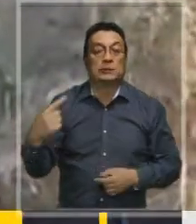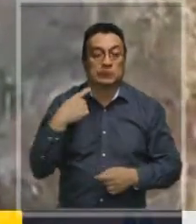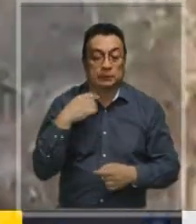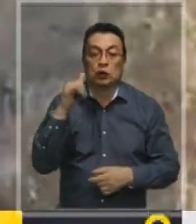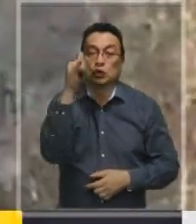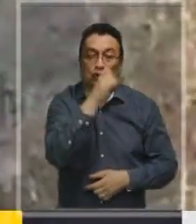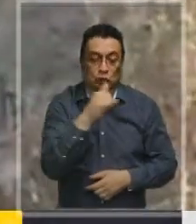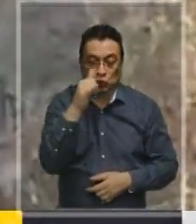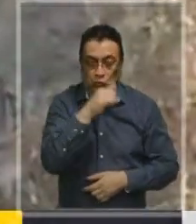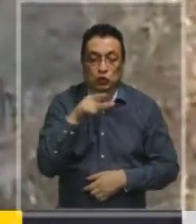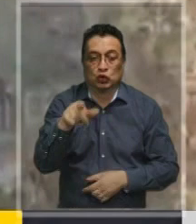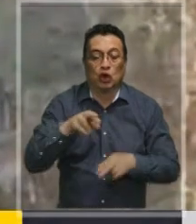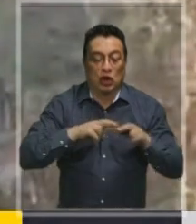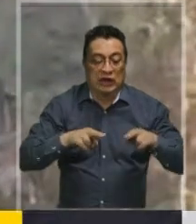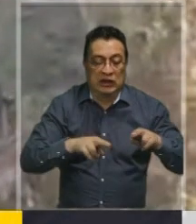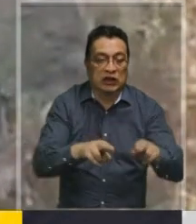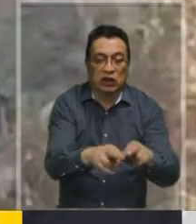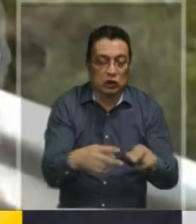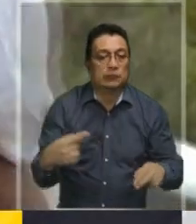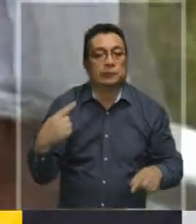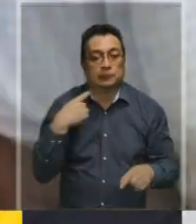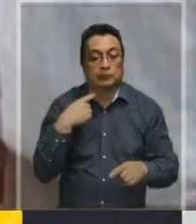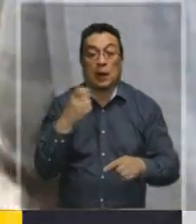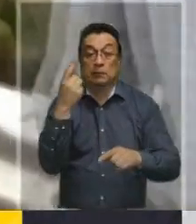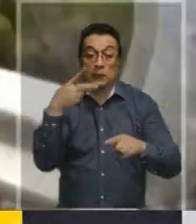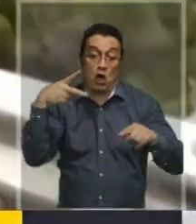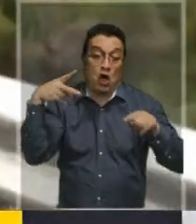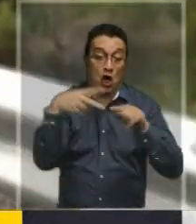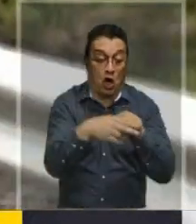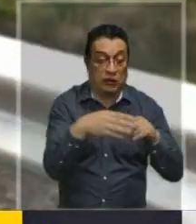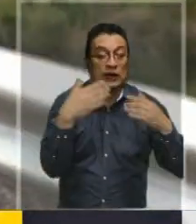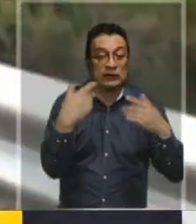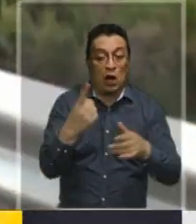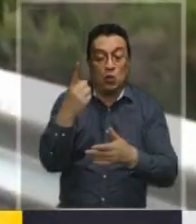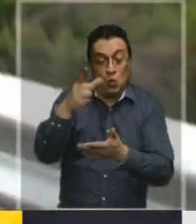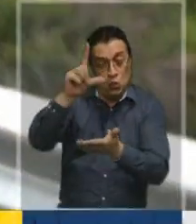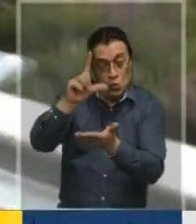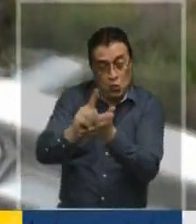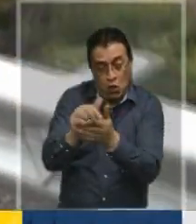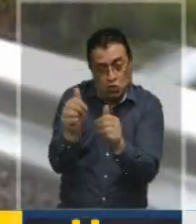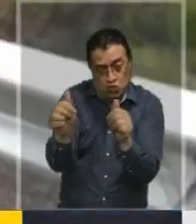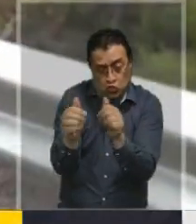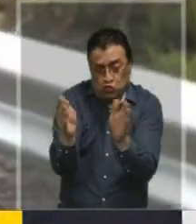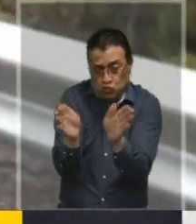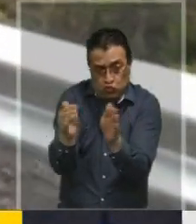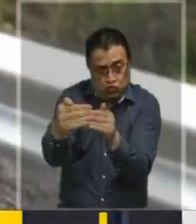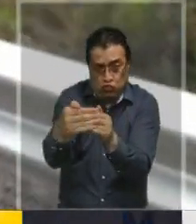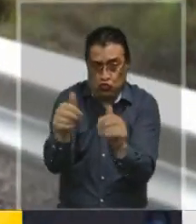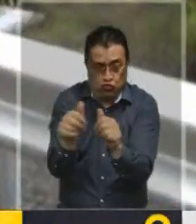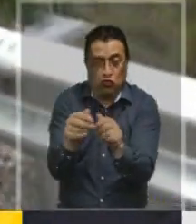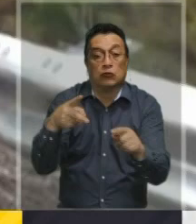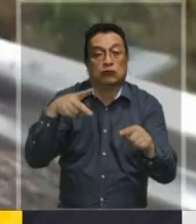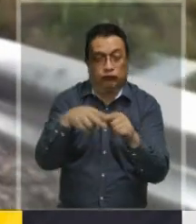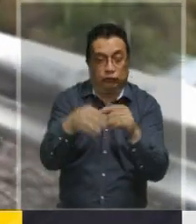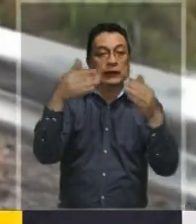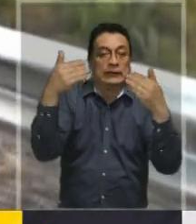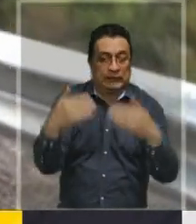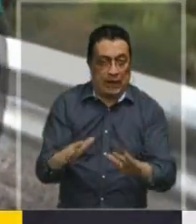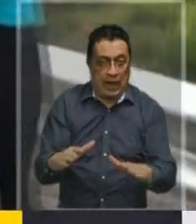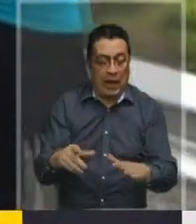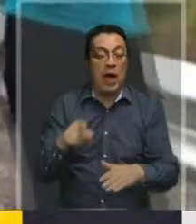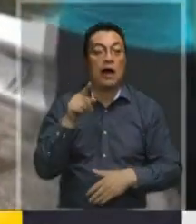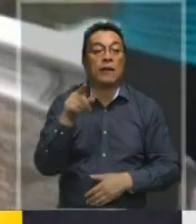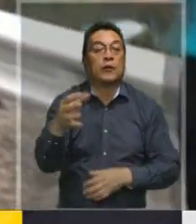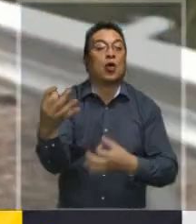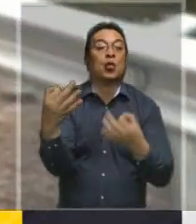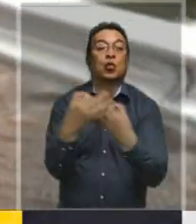turbidez en los ríos, un primer corte, en todo caso en una zona bien, bien acotada. Héctor Safi nos cuenta en vivo